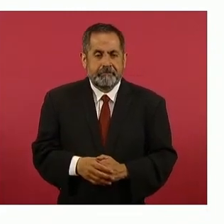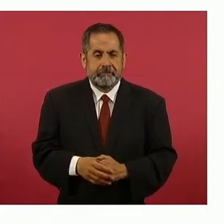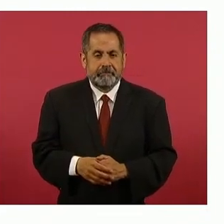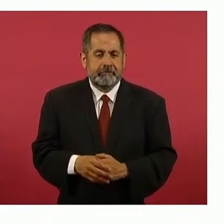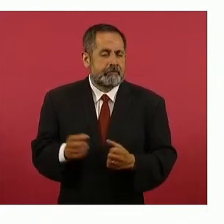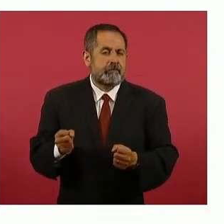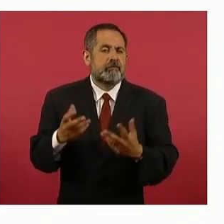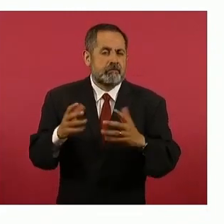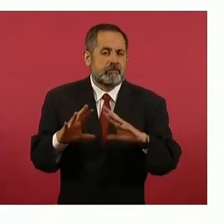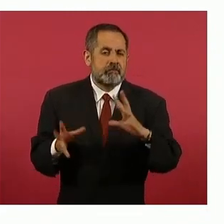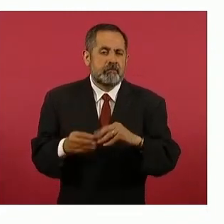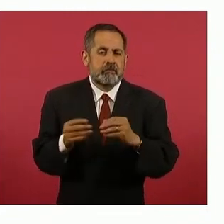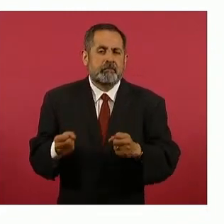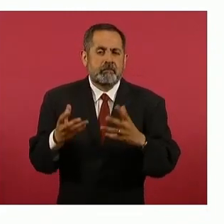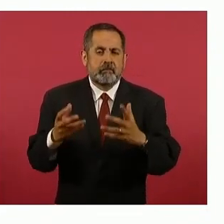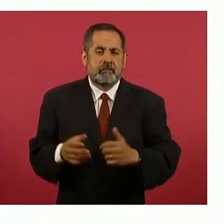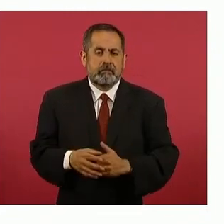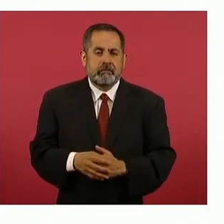¿Cuánto?